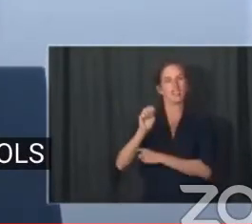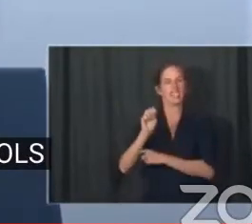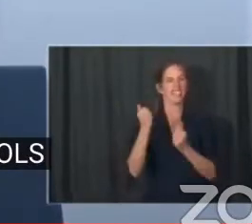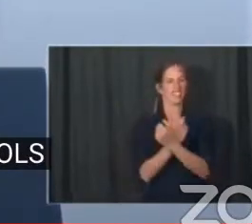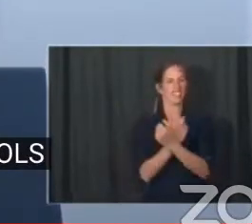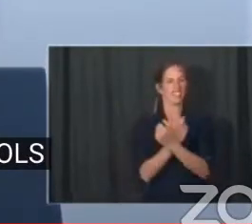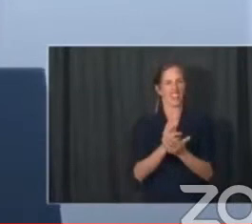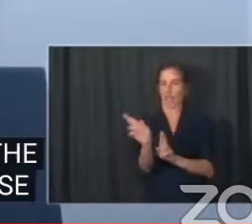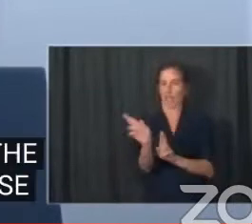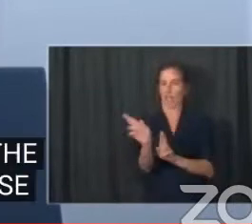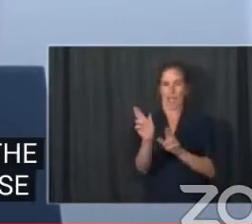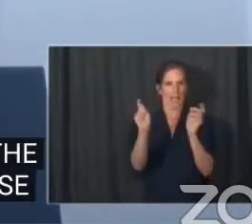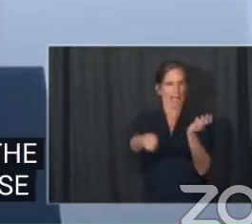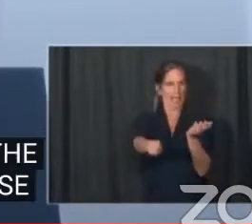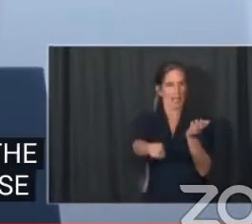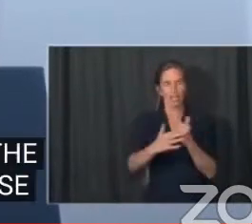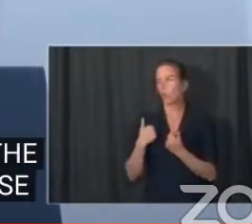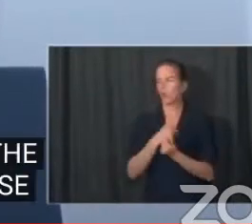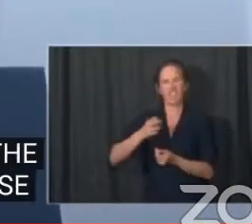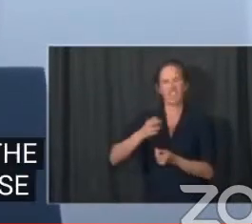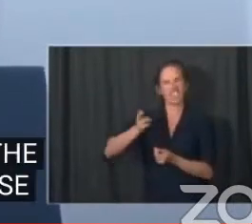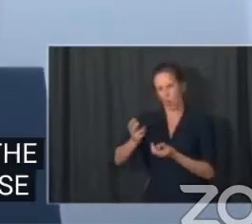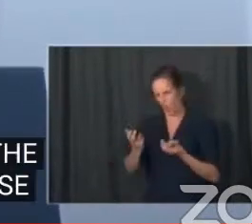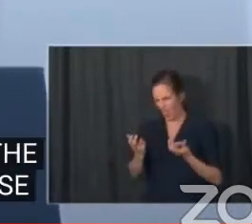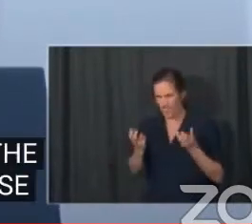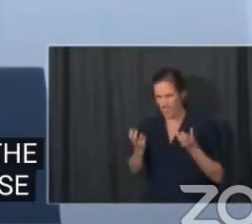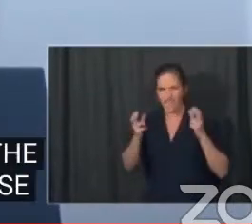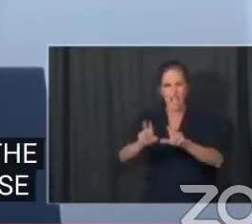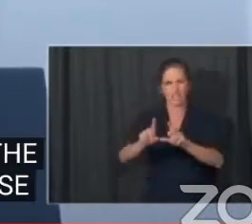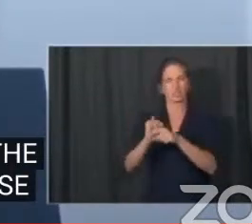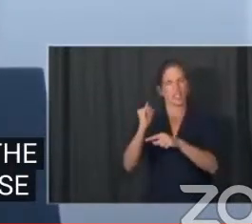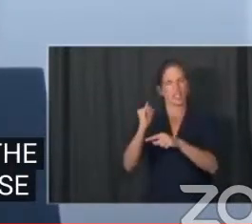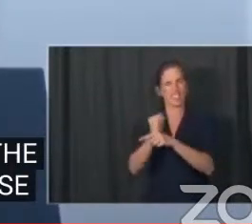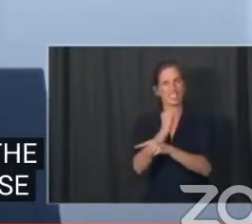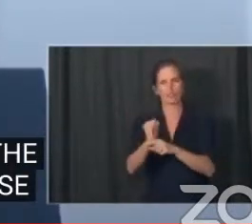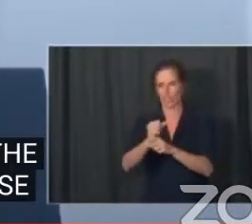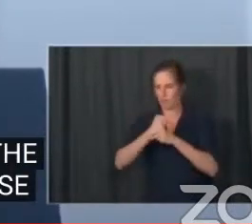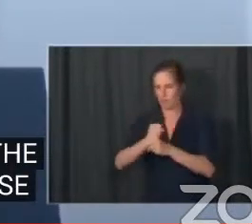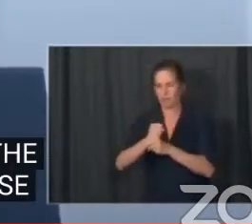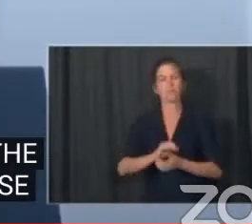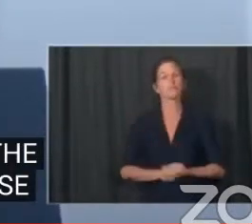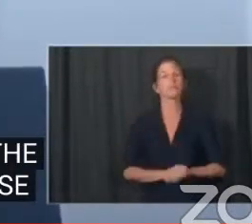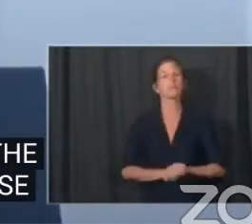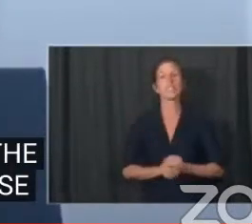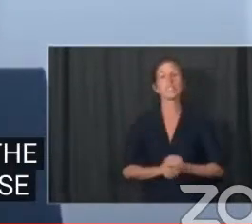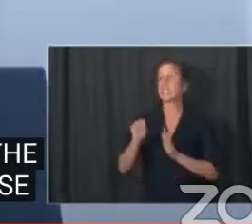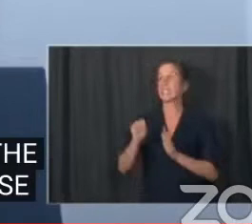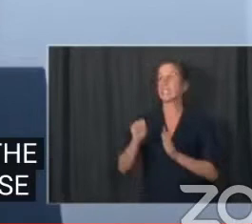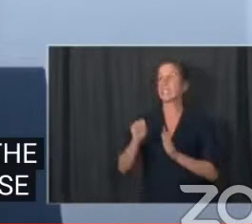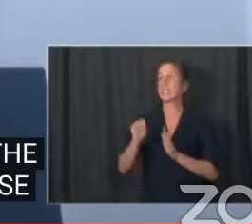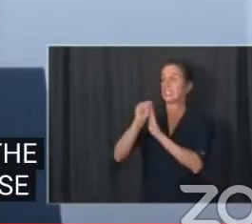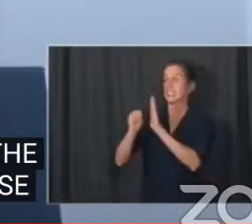tenemos trabajadores con todas las herramientas. Mi administración ha trabajado en la defensa